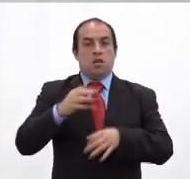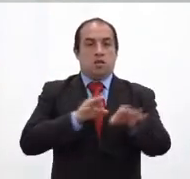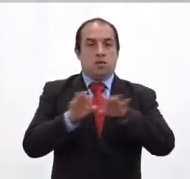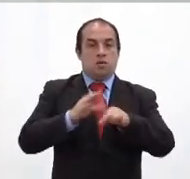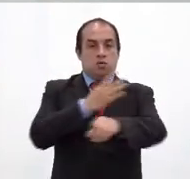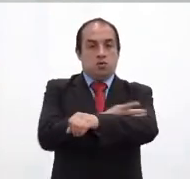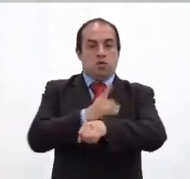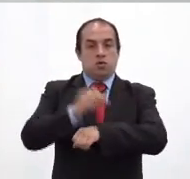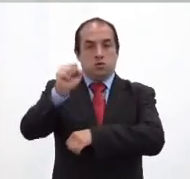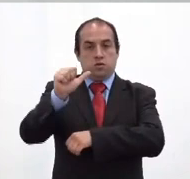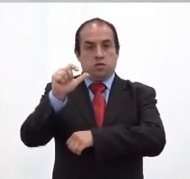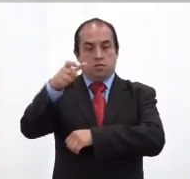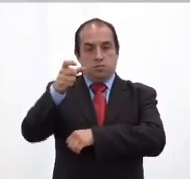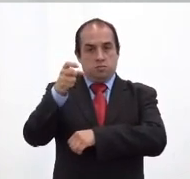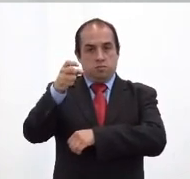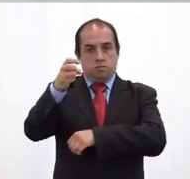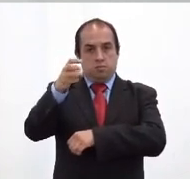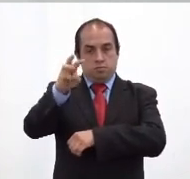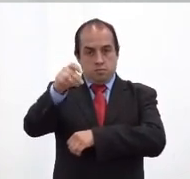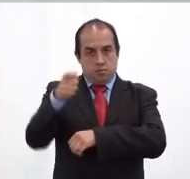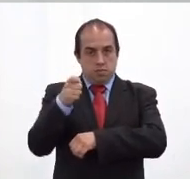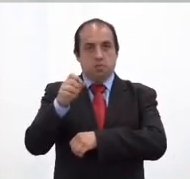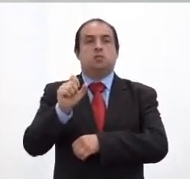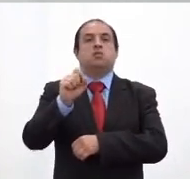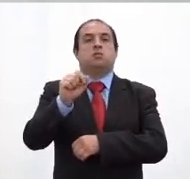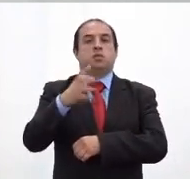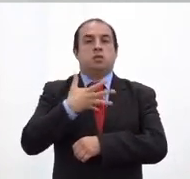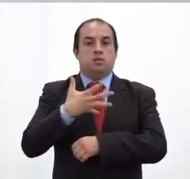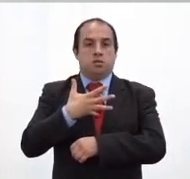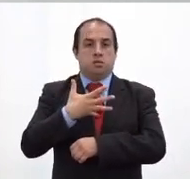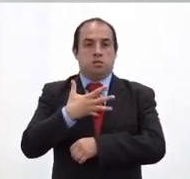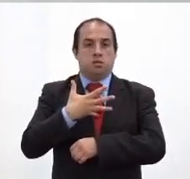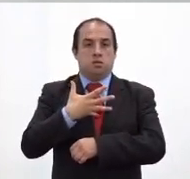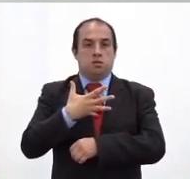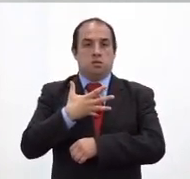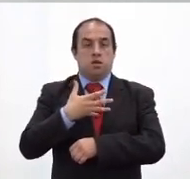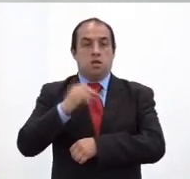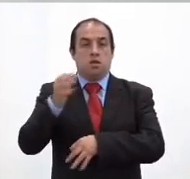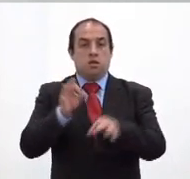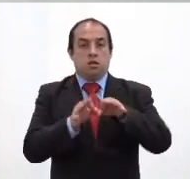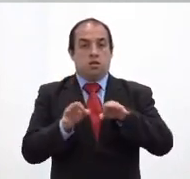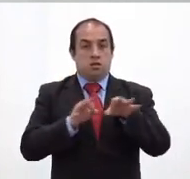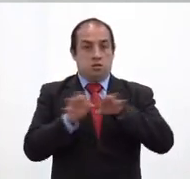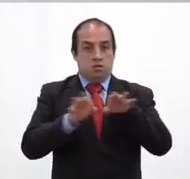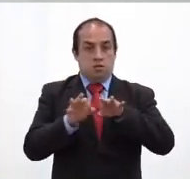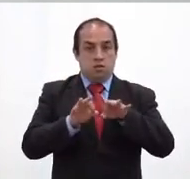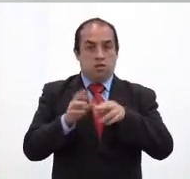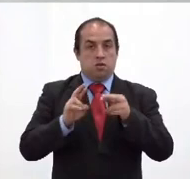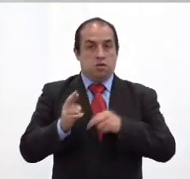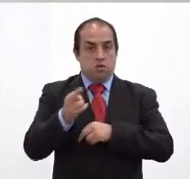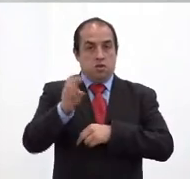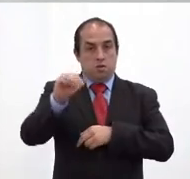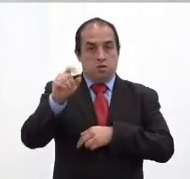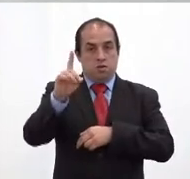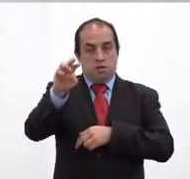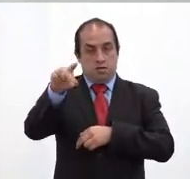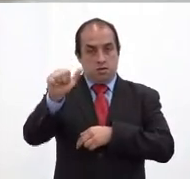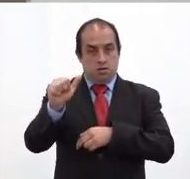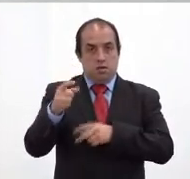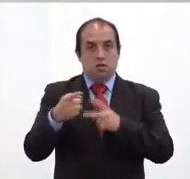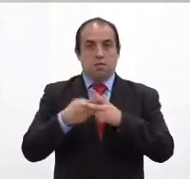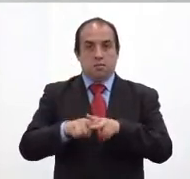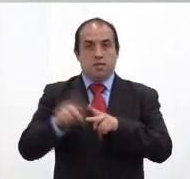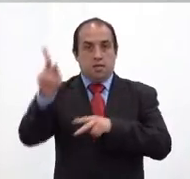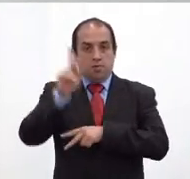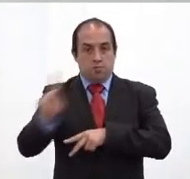no solamente es este, sino hay que mencionarlo también, el gran trabajo que se está haciendo en el río La Magdalena, que empieza en